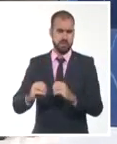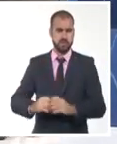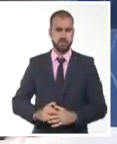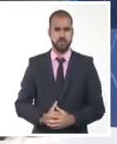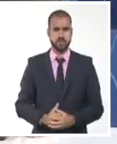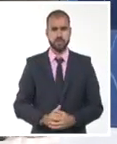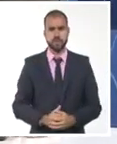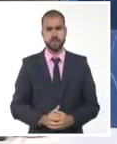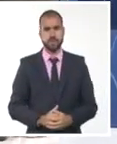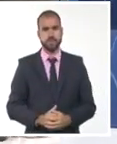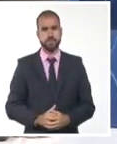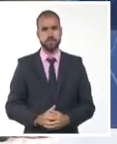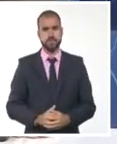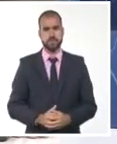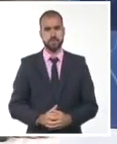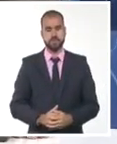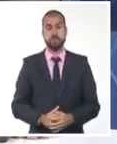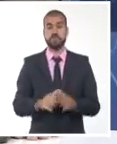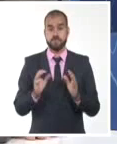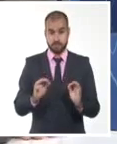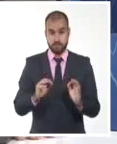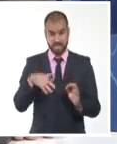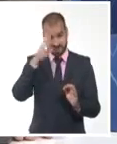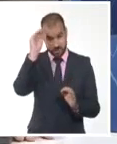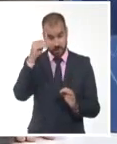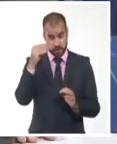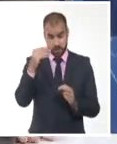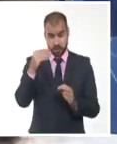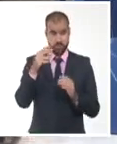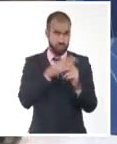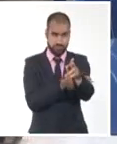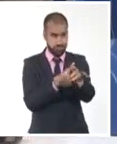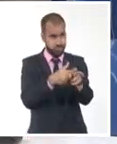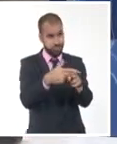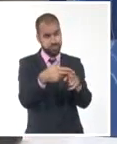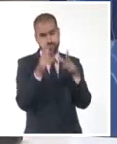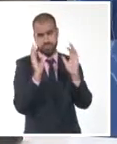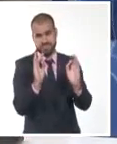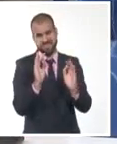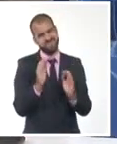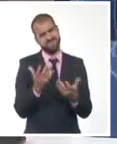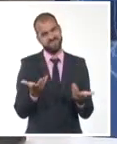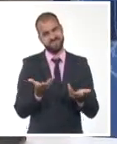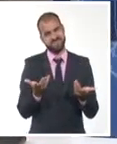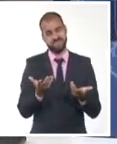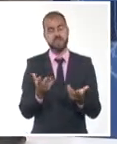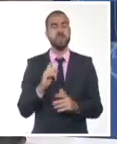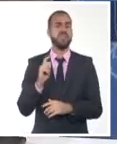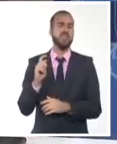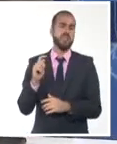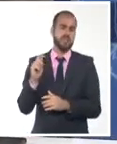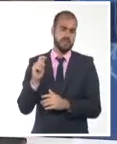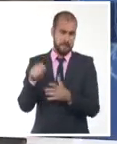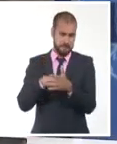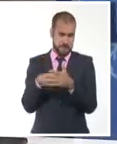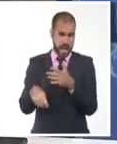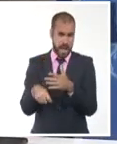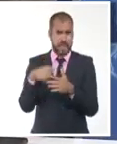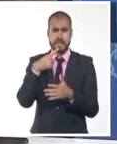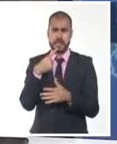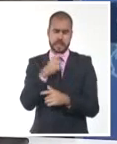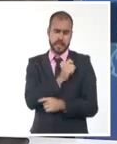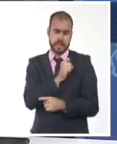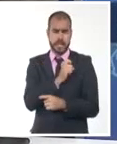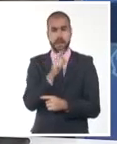Este argumento, esa mirada al pasado reciente, es suficiente para dudar de que la estrategia de Biden sea efectiva ahora,